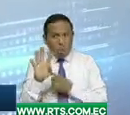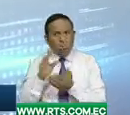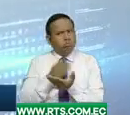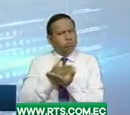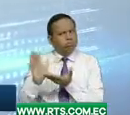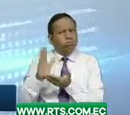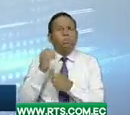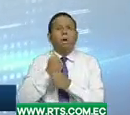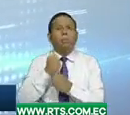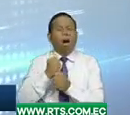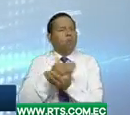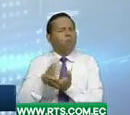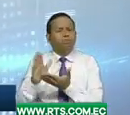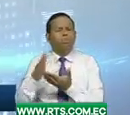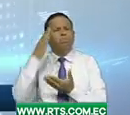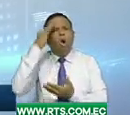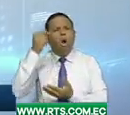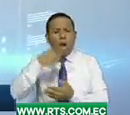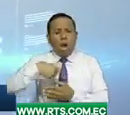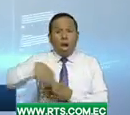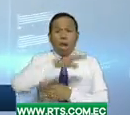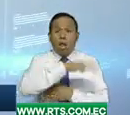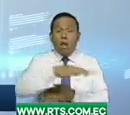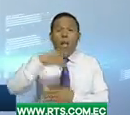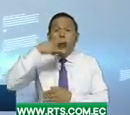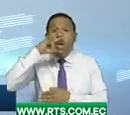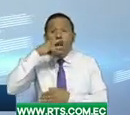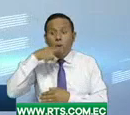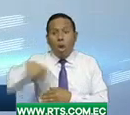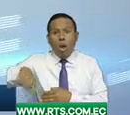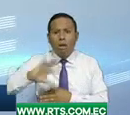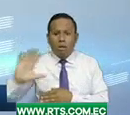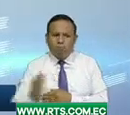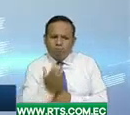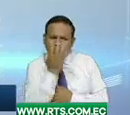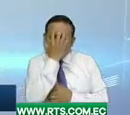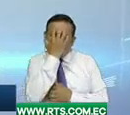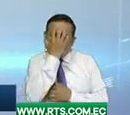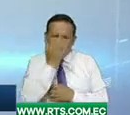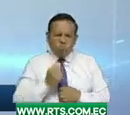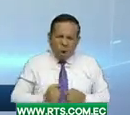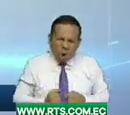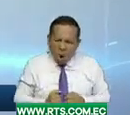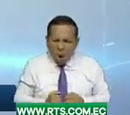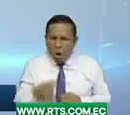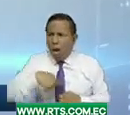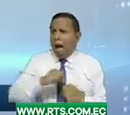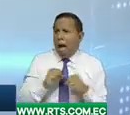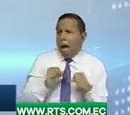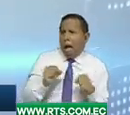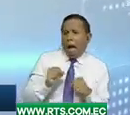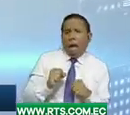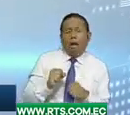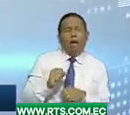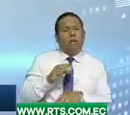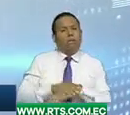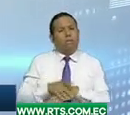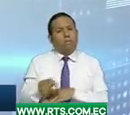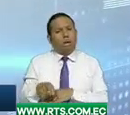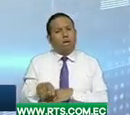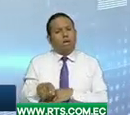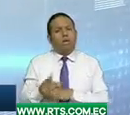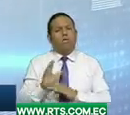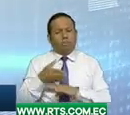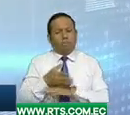para asustar a los niños si se portaban mal. La ampliación de estas noticias en breves minutos.